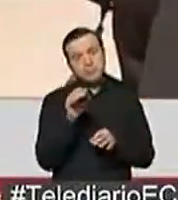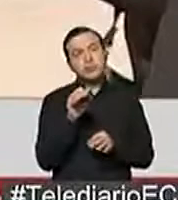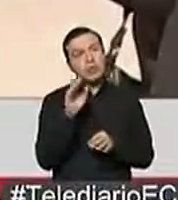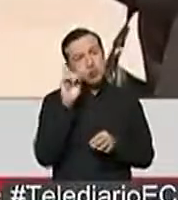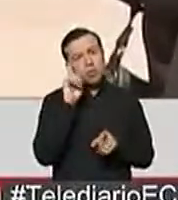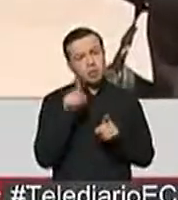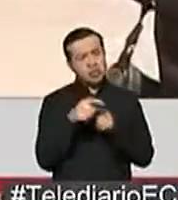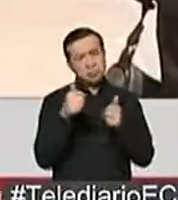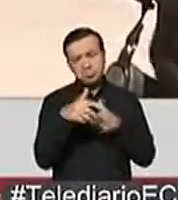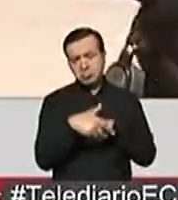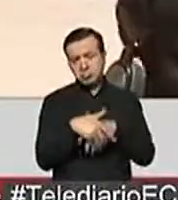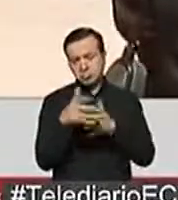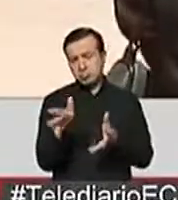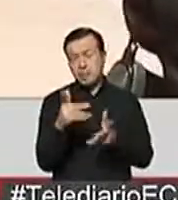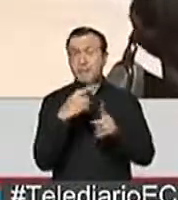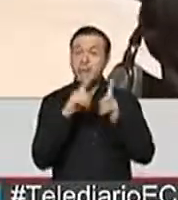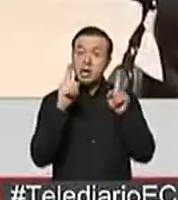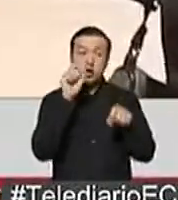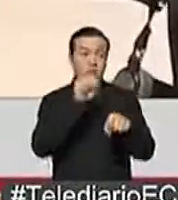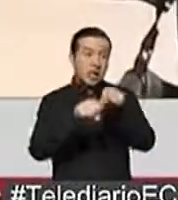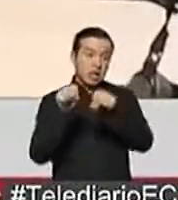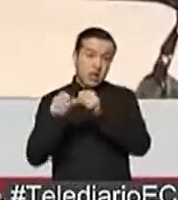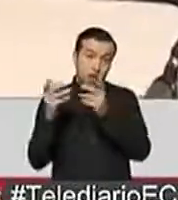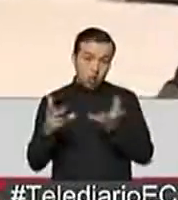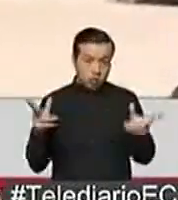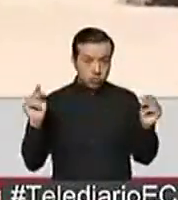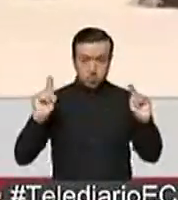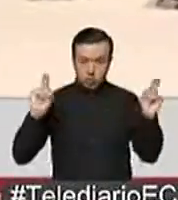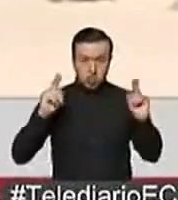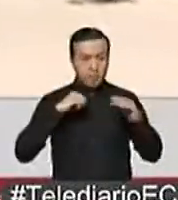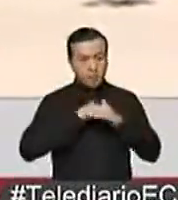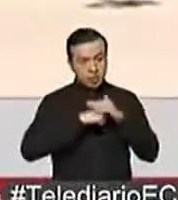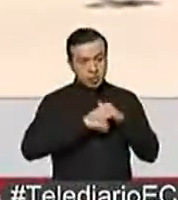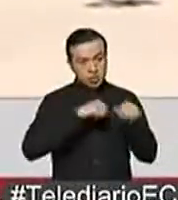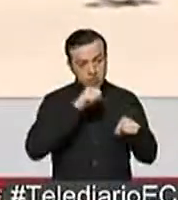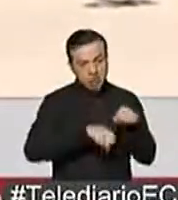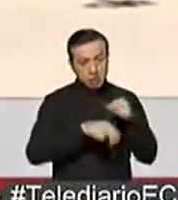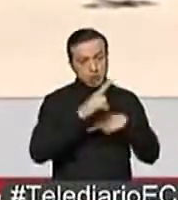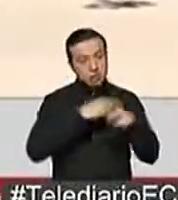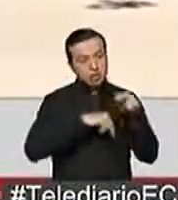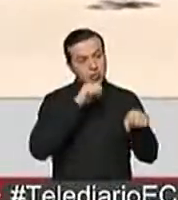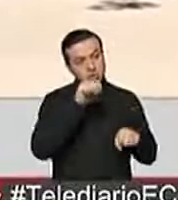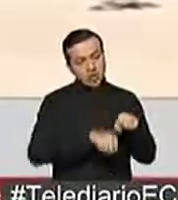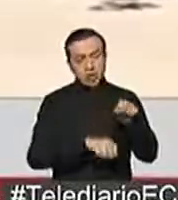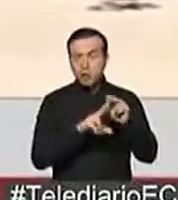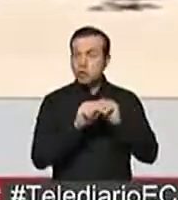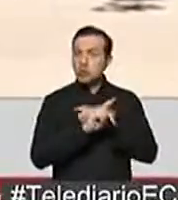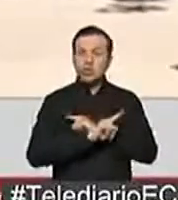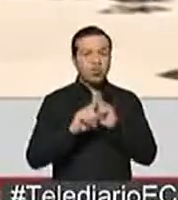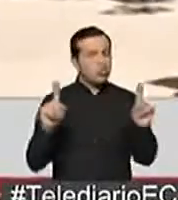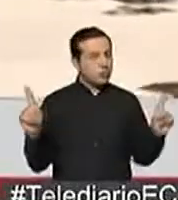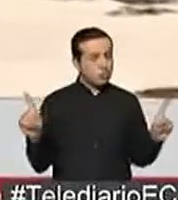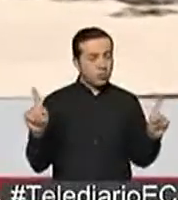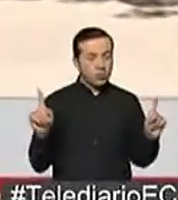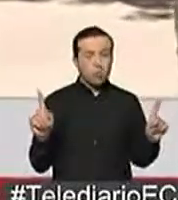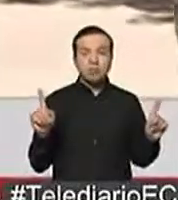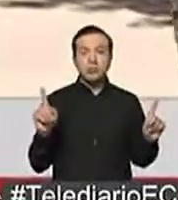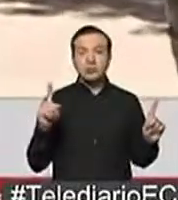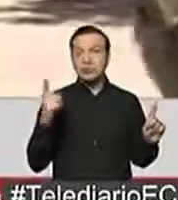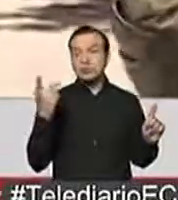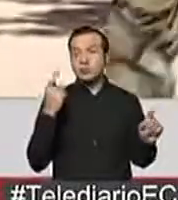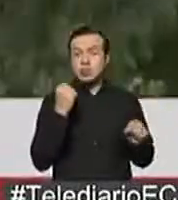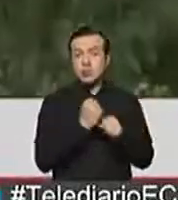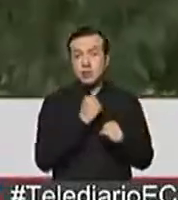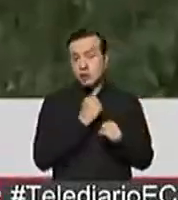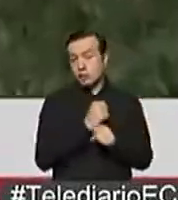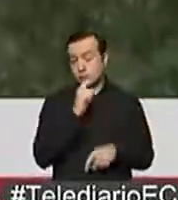acá, ¿me entiendes? El metro, los negocios, ¿me entiendes? Y uno que no podía